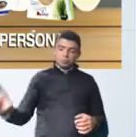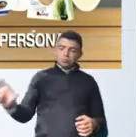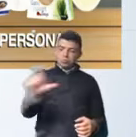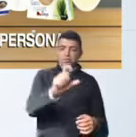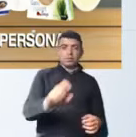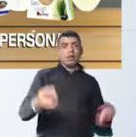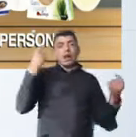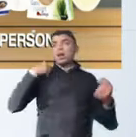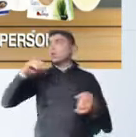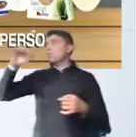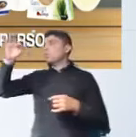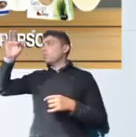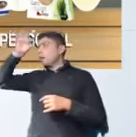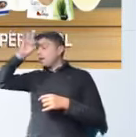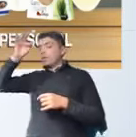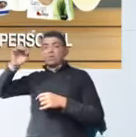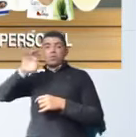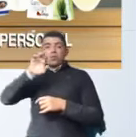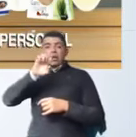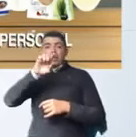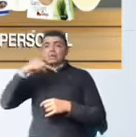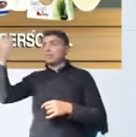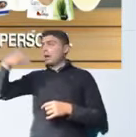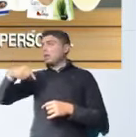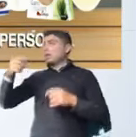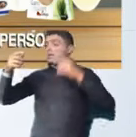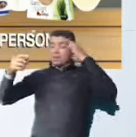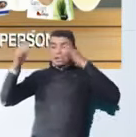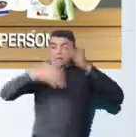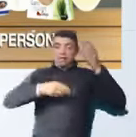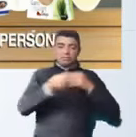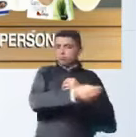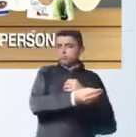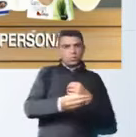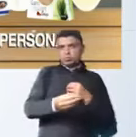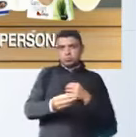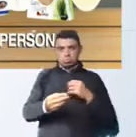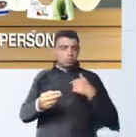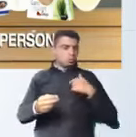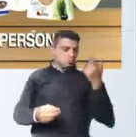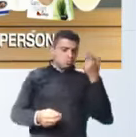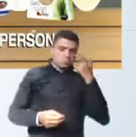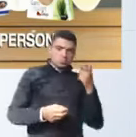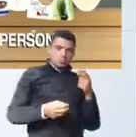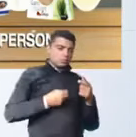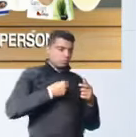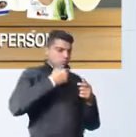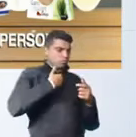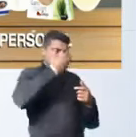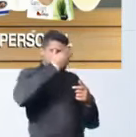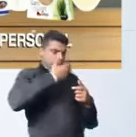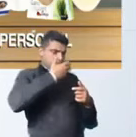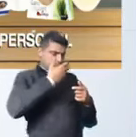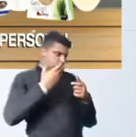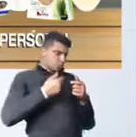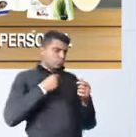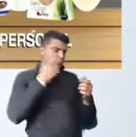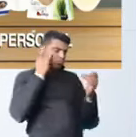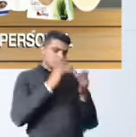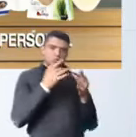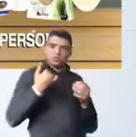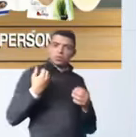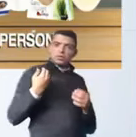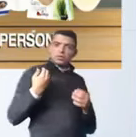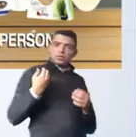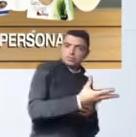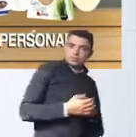una EPS. Hoy le envío los exámenes que yo considero que necesita ya, no los que me dice un seguro. Este producto, detrás de